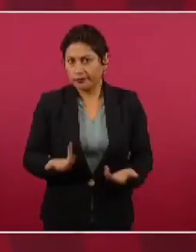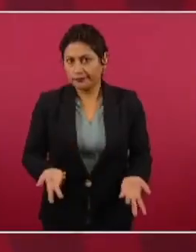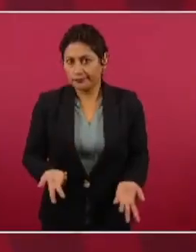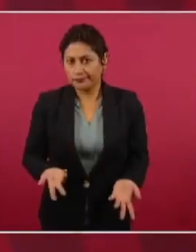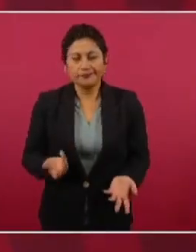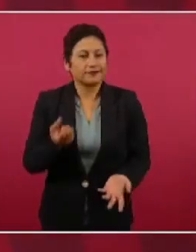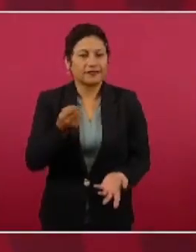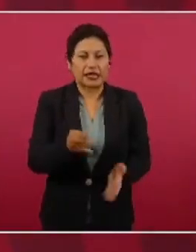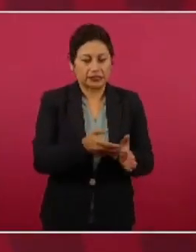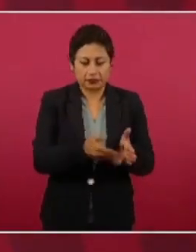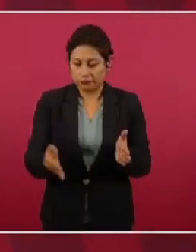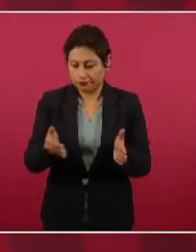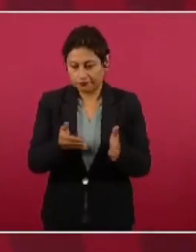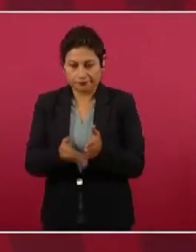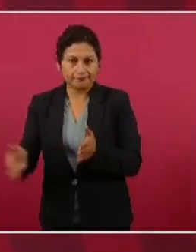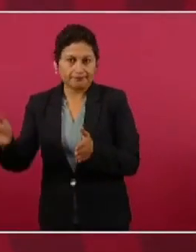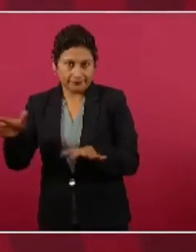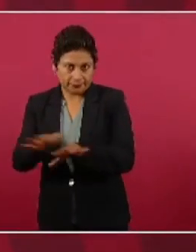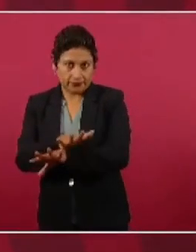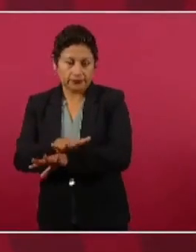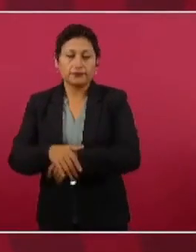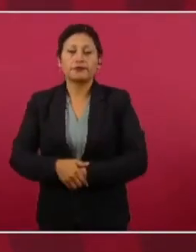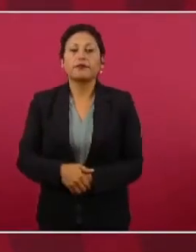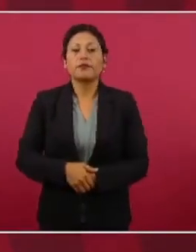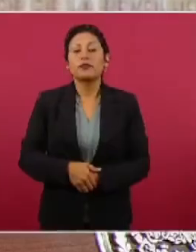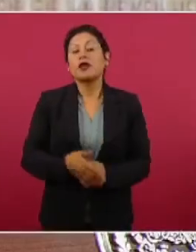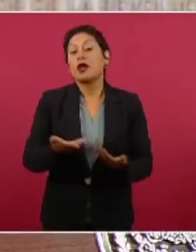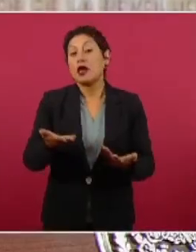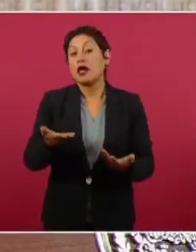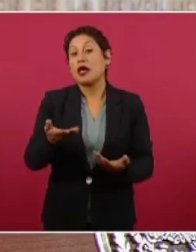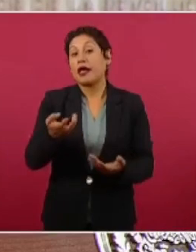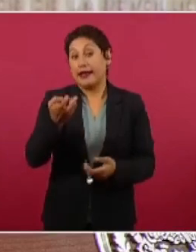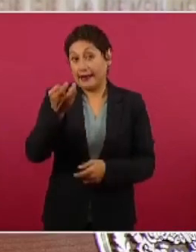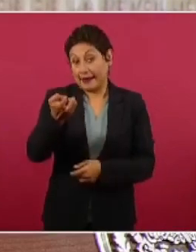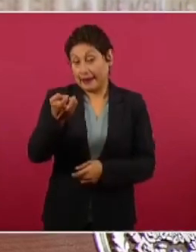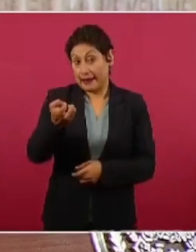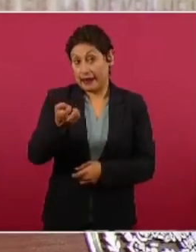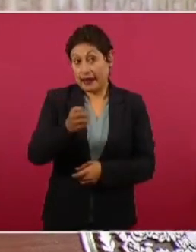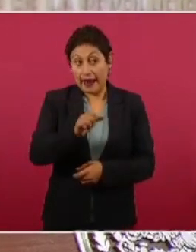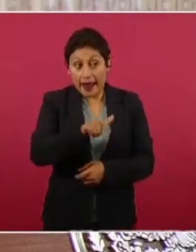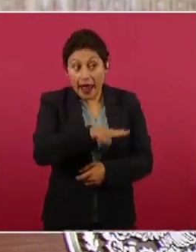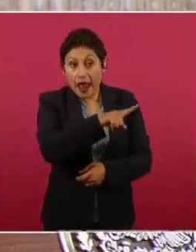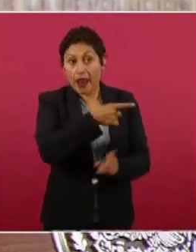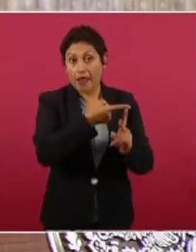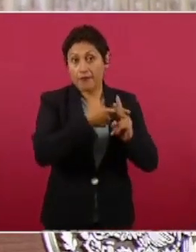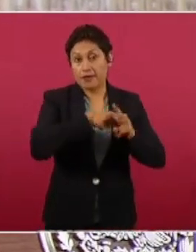él inicia campaña, que hay que estar ahora muy pendientes,